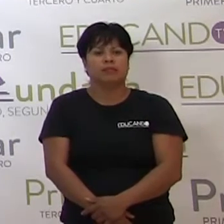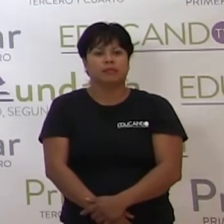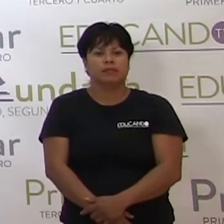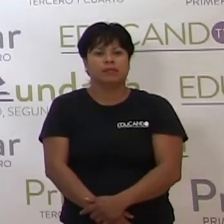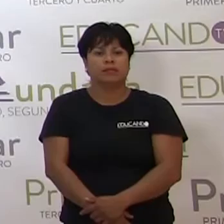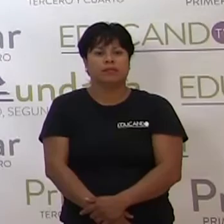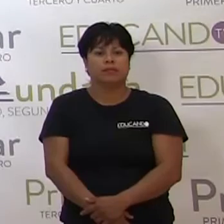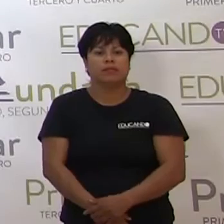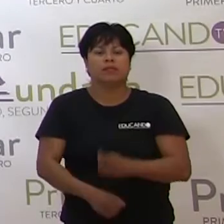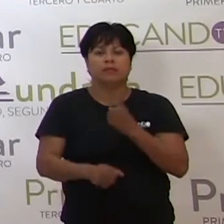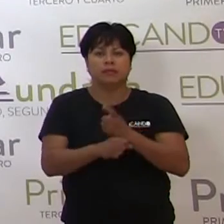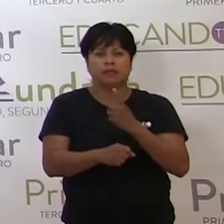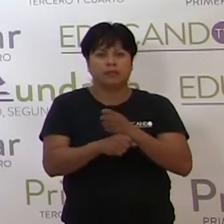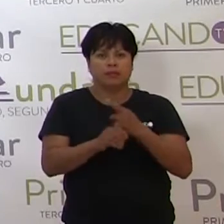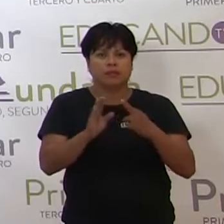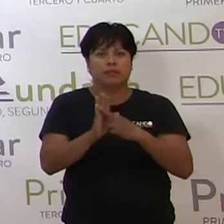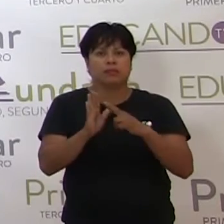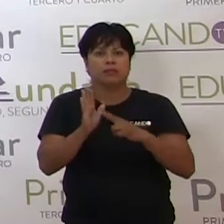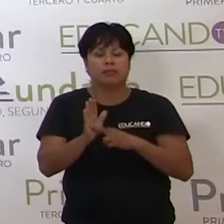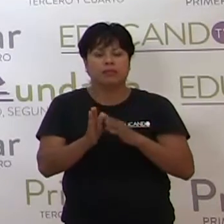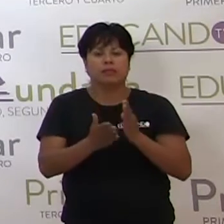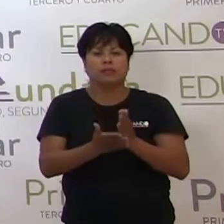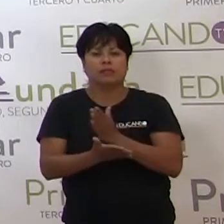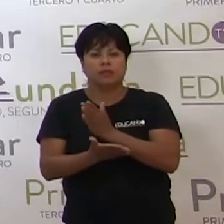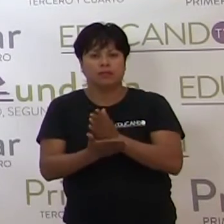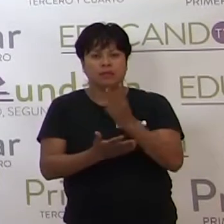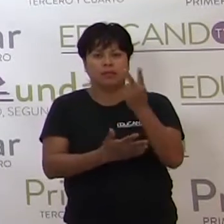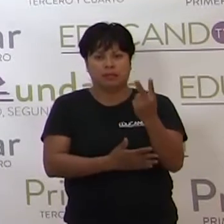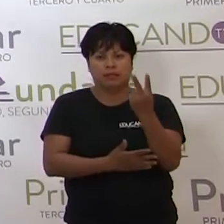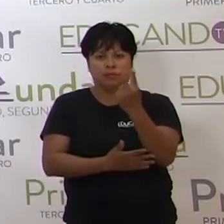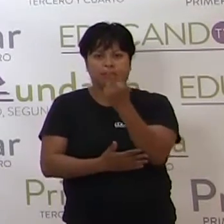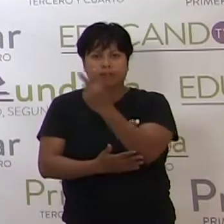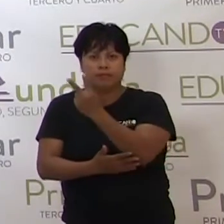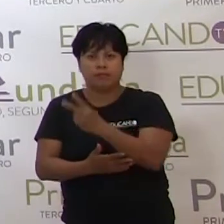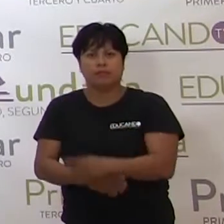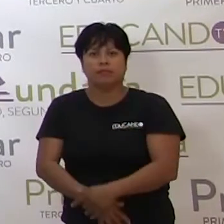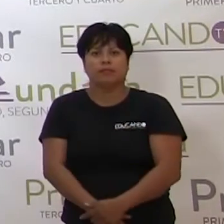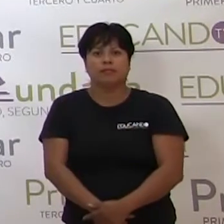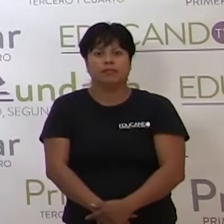La primera regla es separarlo de dos en dos.